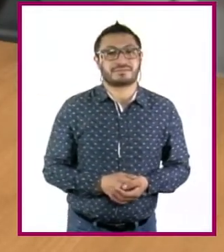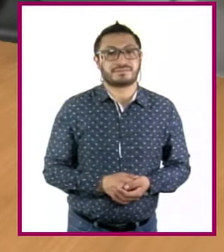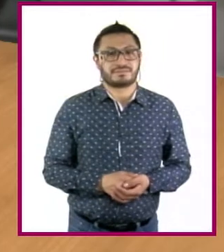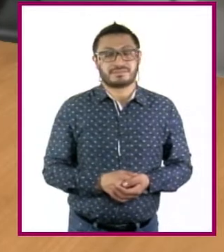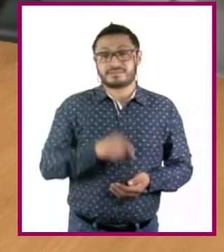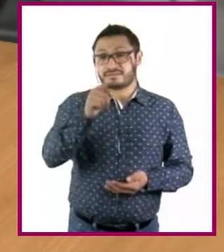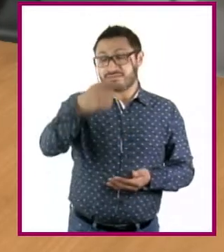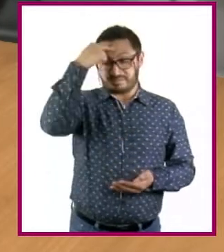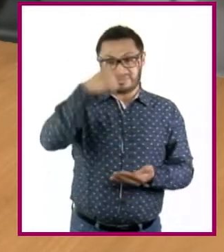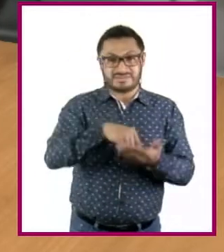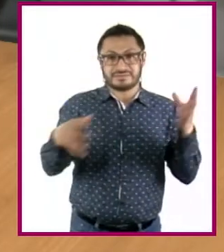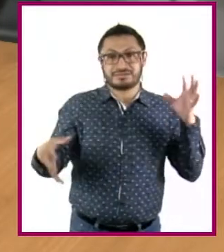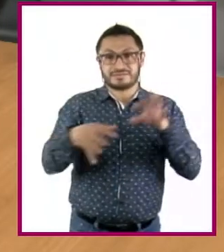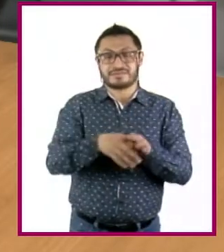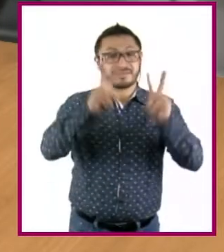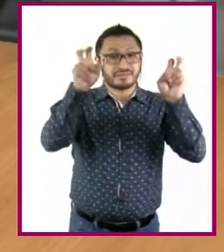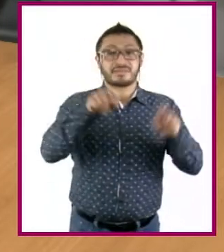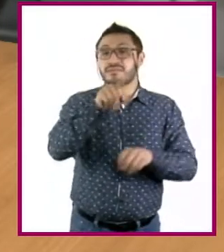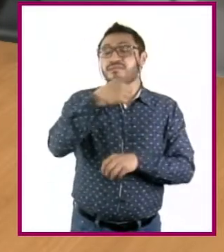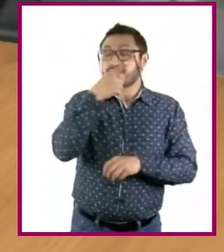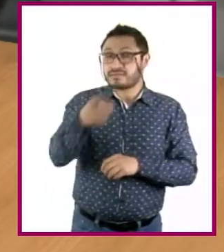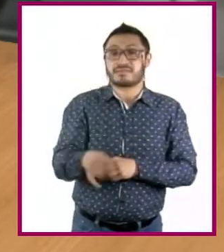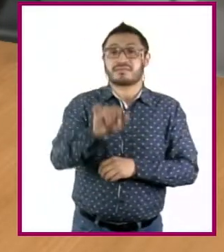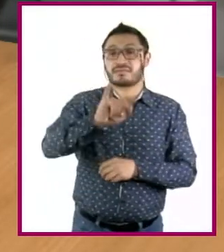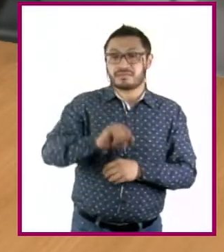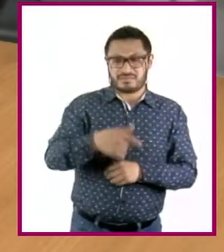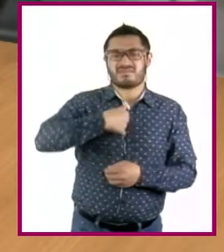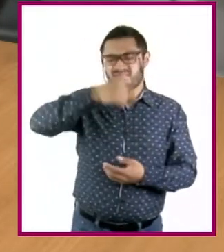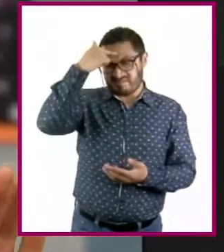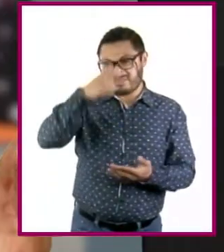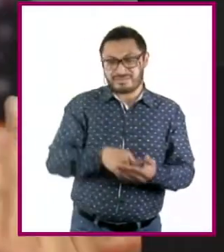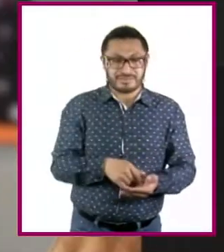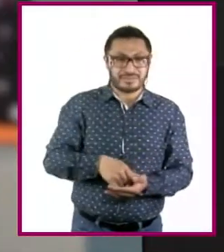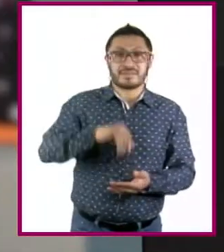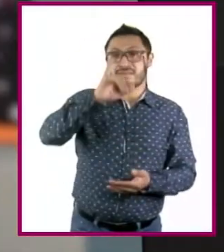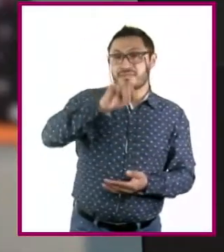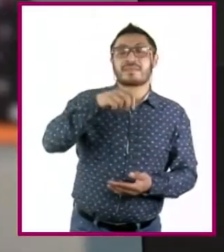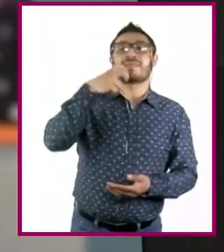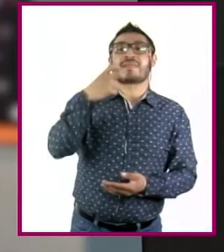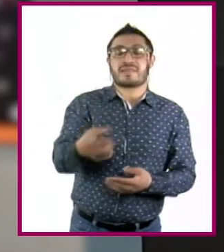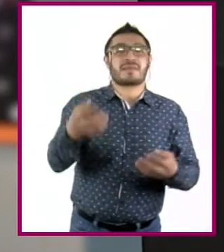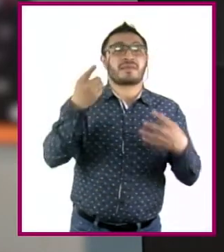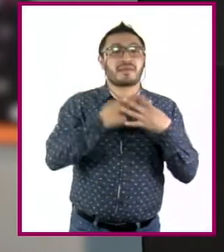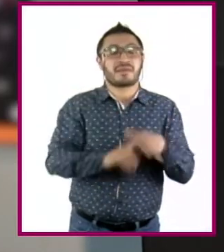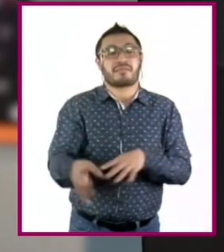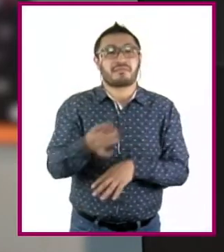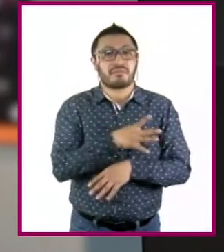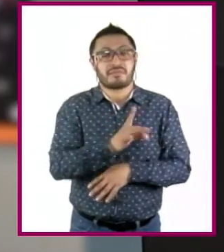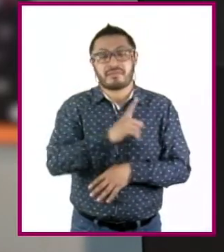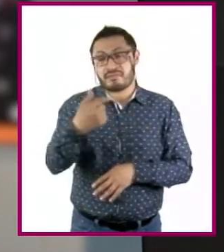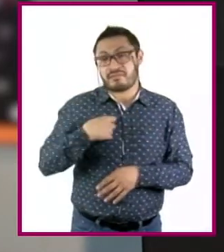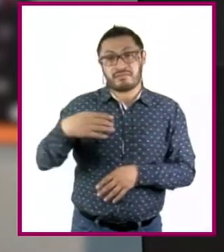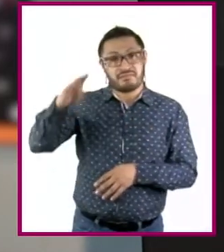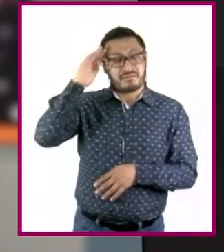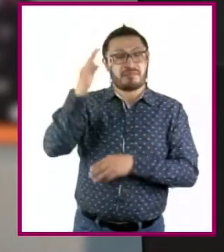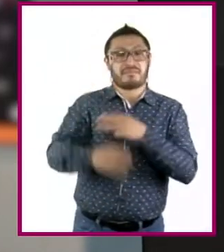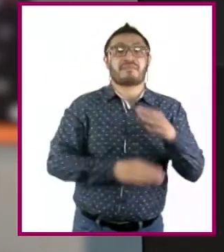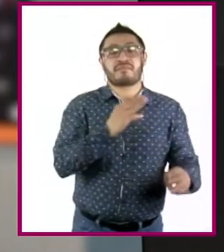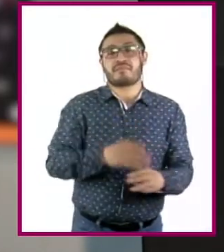¿Crees que tenga algo que ver con lo que decías? Me suena que sí. Creo que al menos de ahí es de donde surge el miedo que me da pensar en un mundo como el